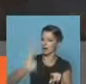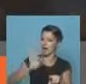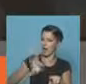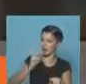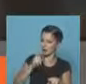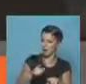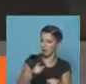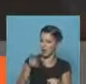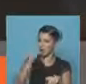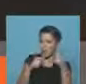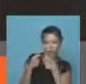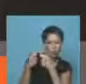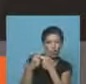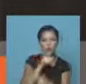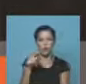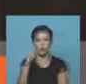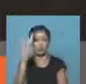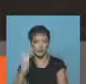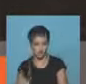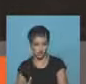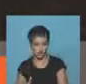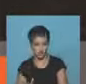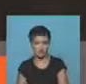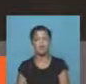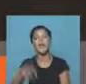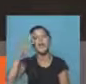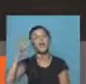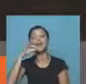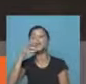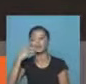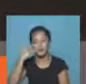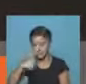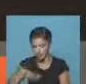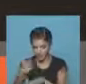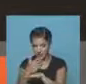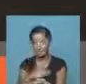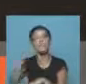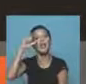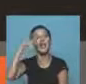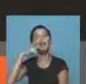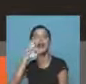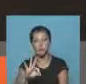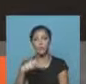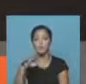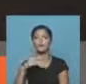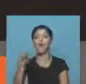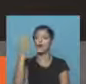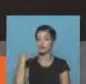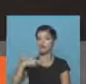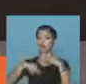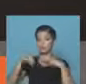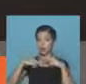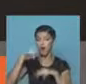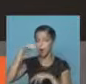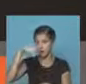estuvo trabajando duro contra Venezuela. En el caso de Evo Morales, y ya nos vamos a la pausa, en el caso de Evo Morales tenía que ser operado ayer en Cuba.